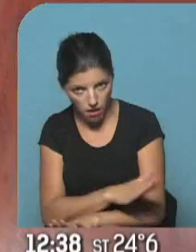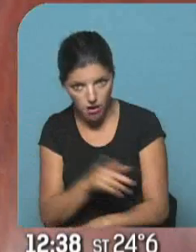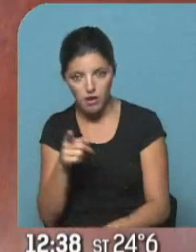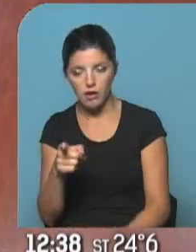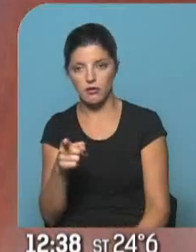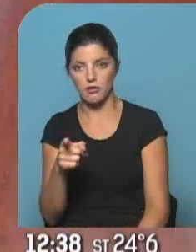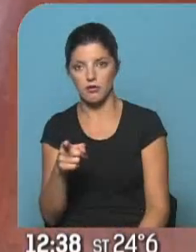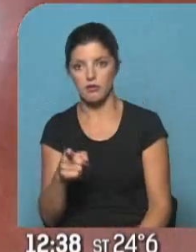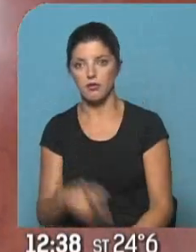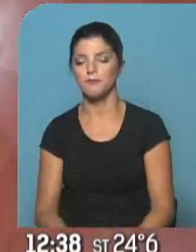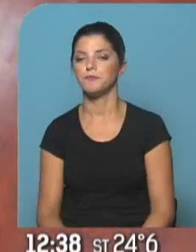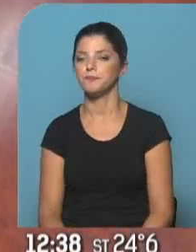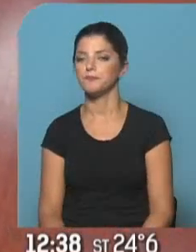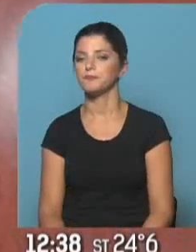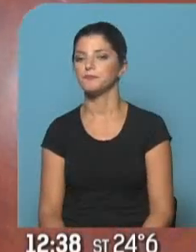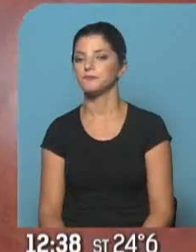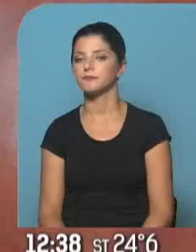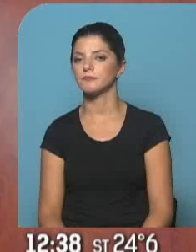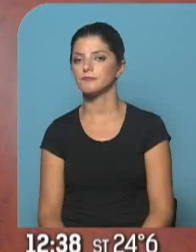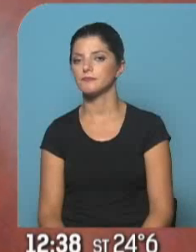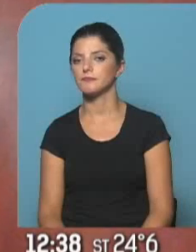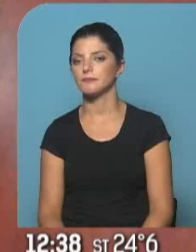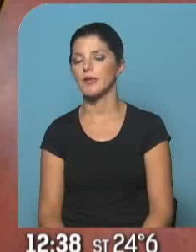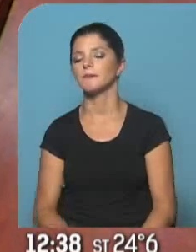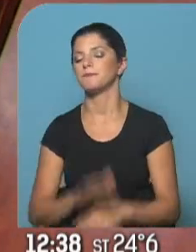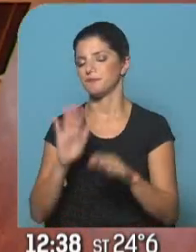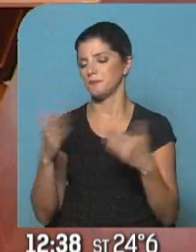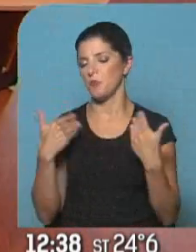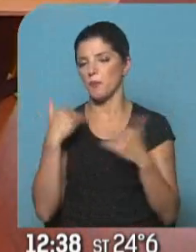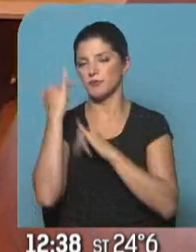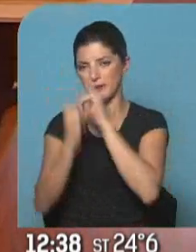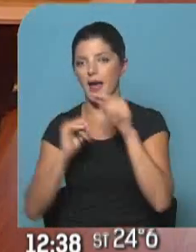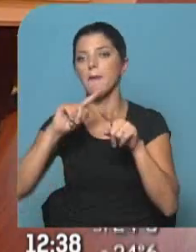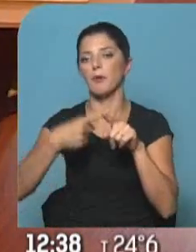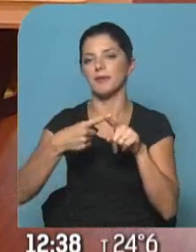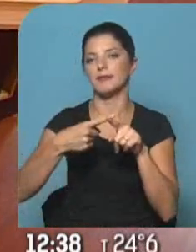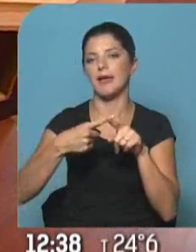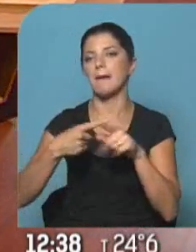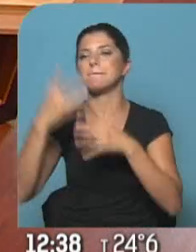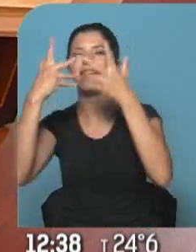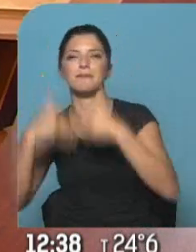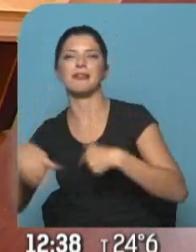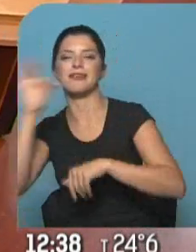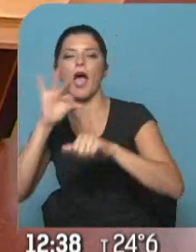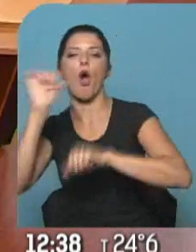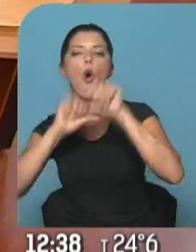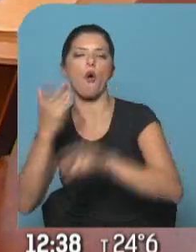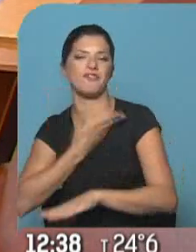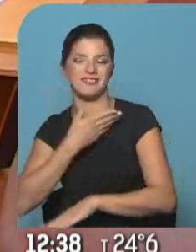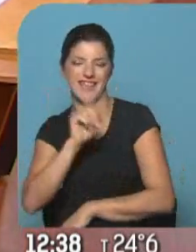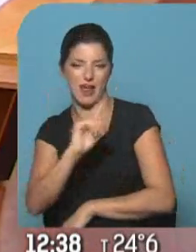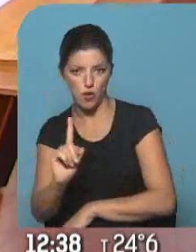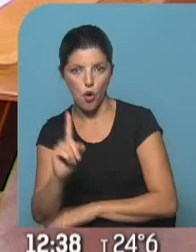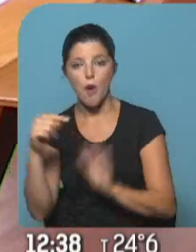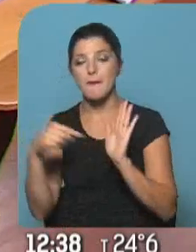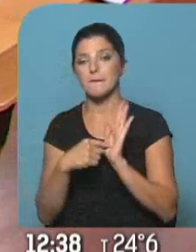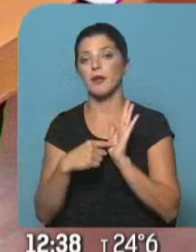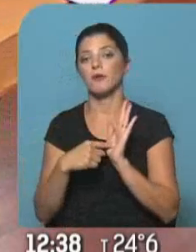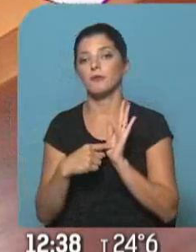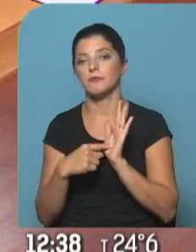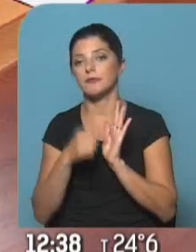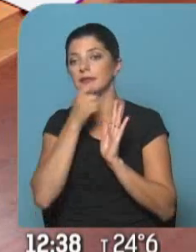¿no? Sí, uno podría decir, Inde, que, a ver, la política no es física o matemática, pero hay algunas leyes. Por ejemplo, en política no puede haber vacío. Siempre que hay un vacío,